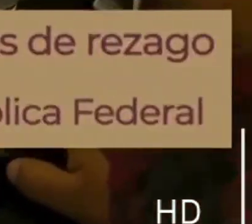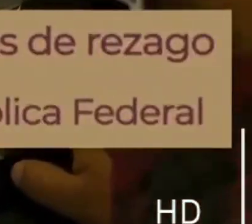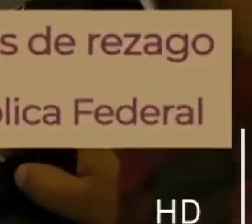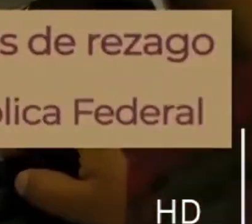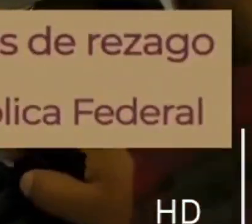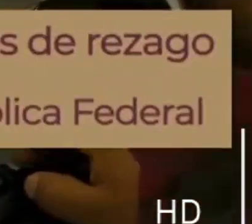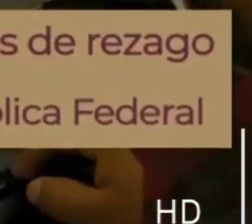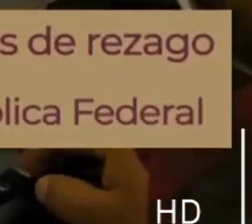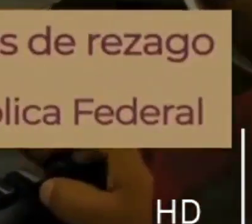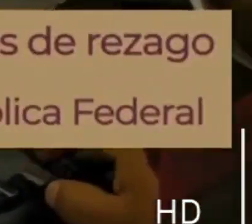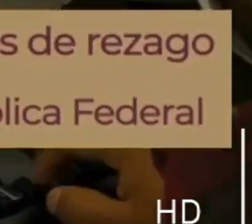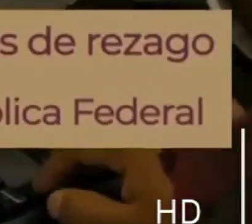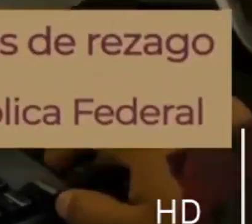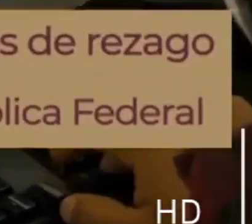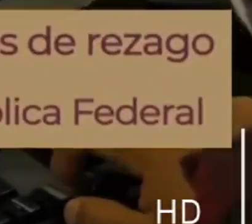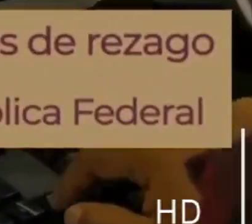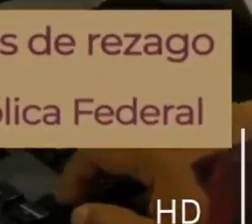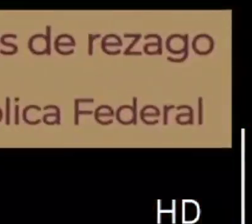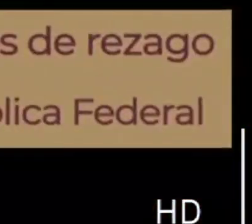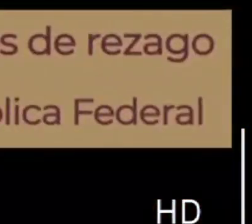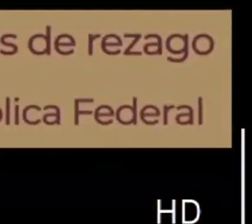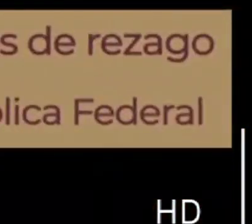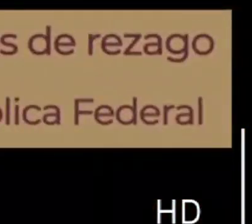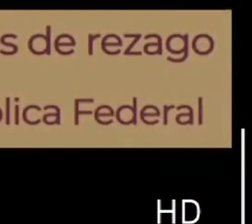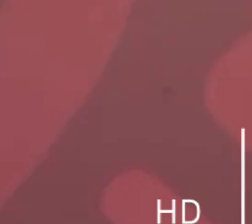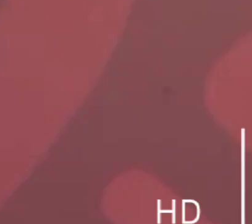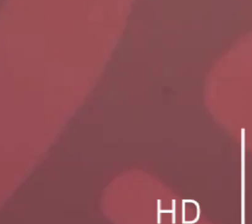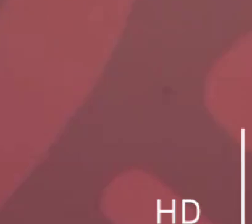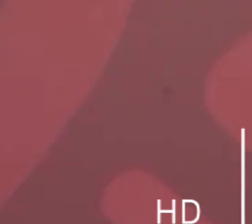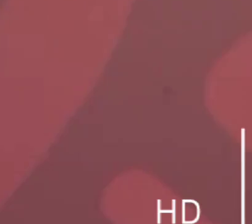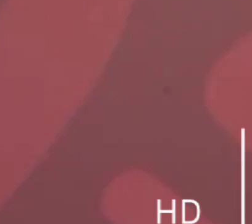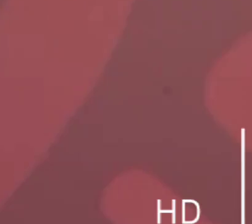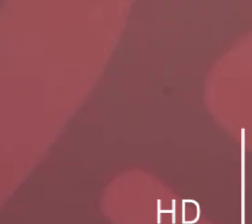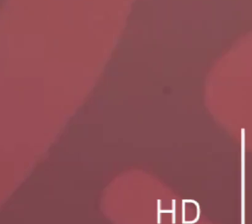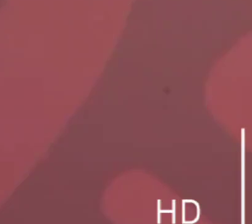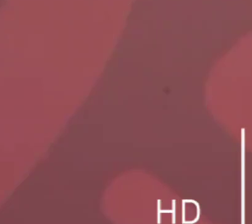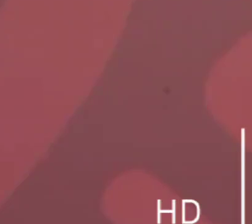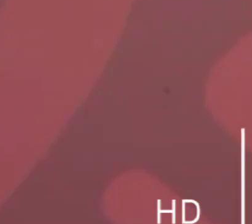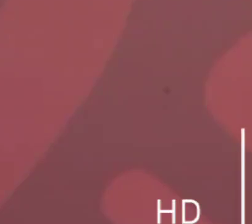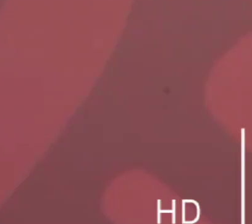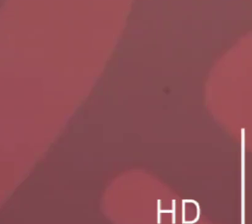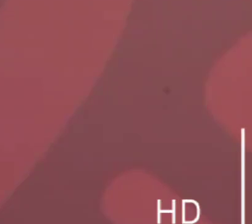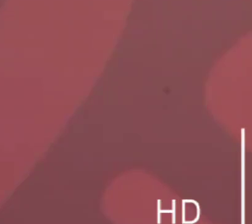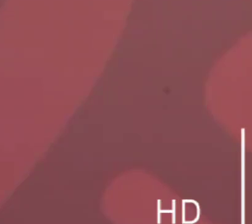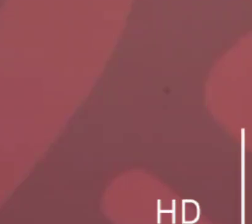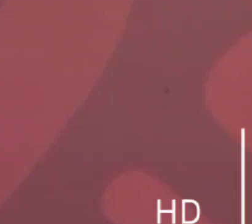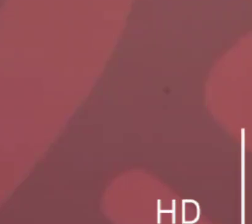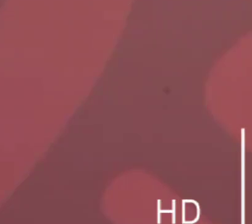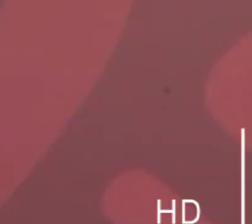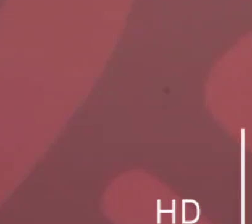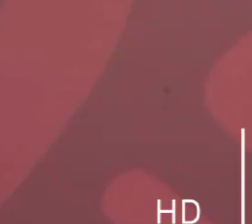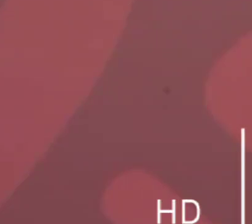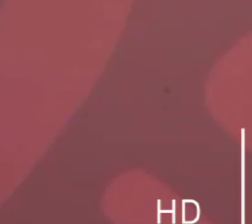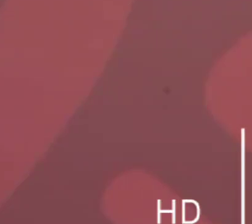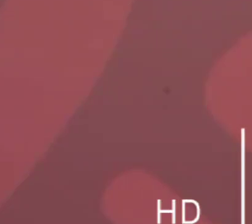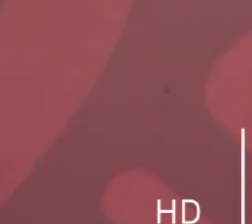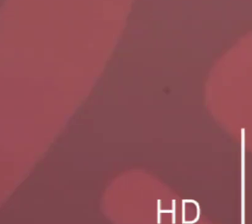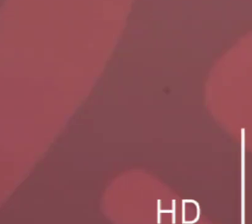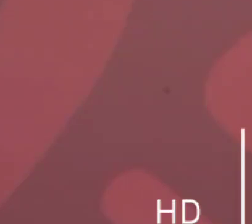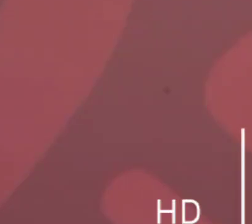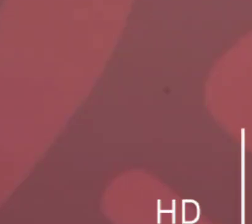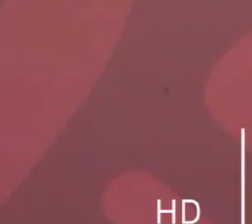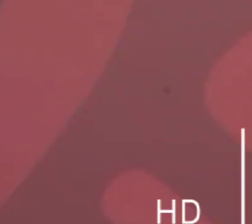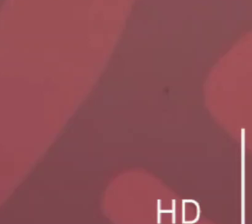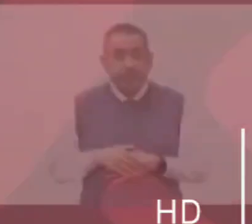seguir fue simple y sencilla. Nos pusimos a trabajar. Miren ustedes las paradojas que tiene la vida.